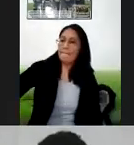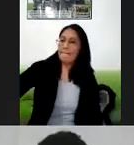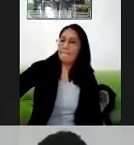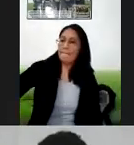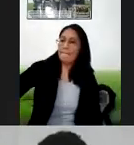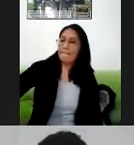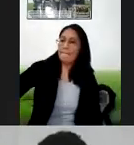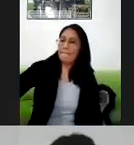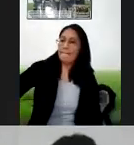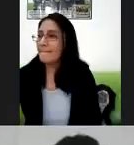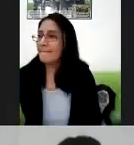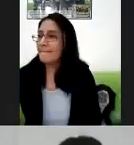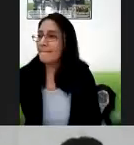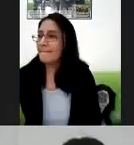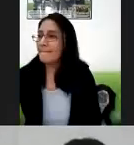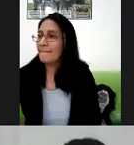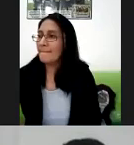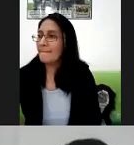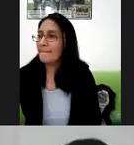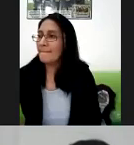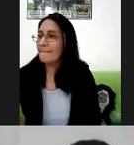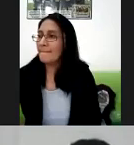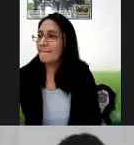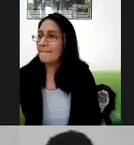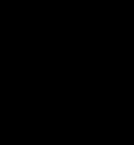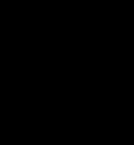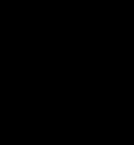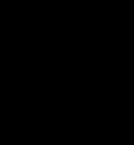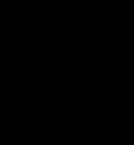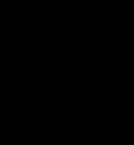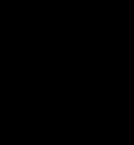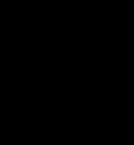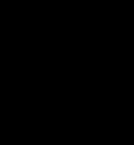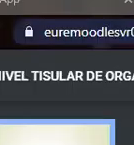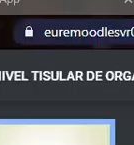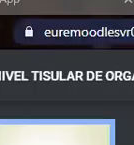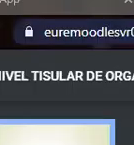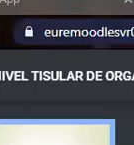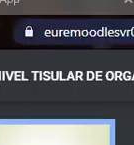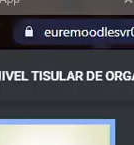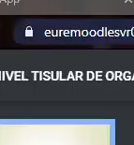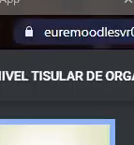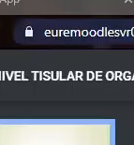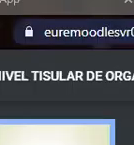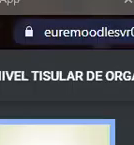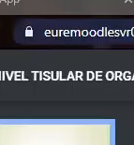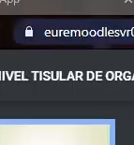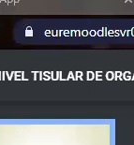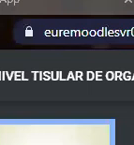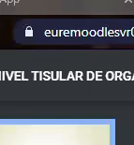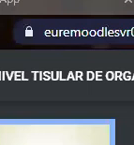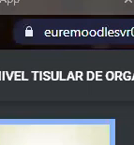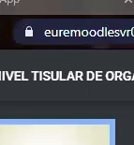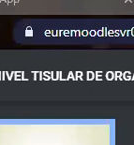a la piel específicamente. ¿Sí? Espérenme un segundo que había en